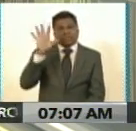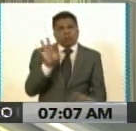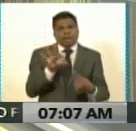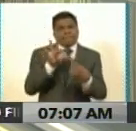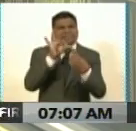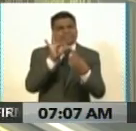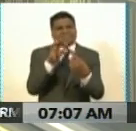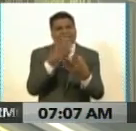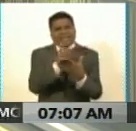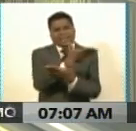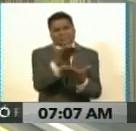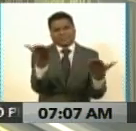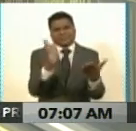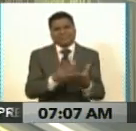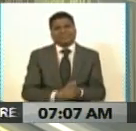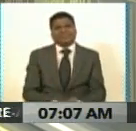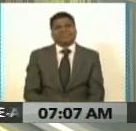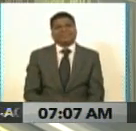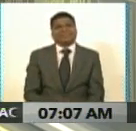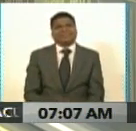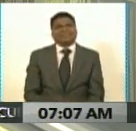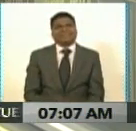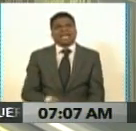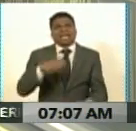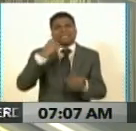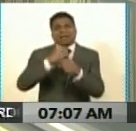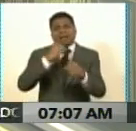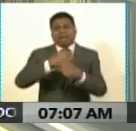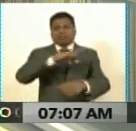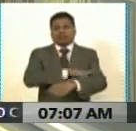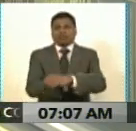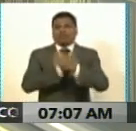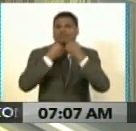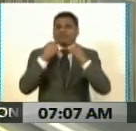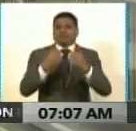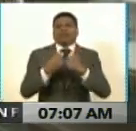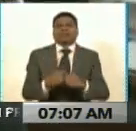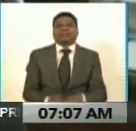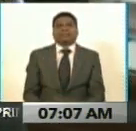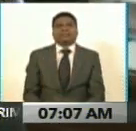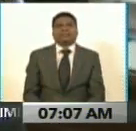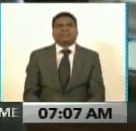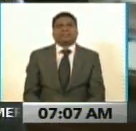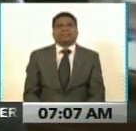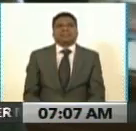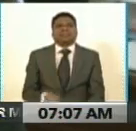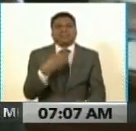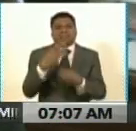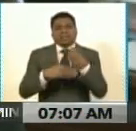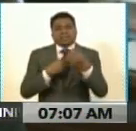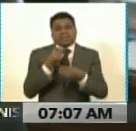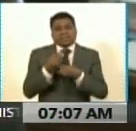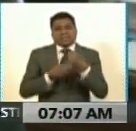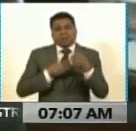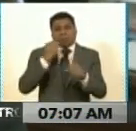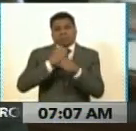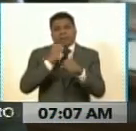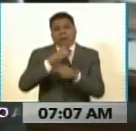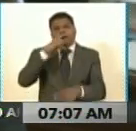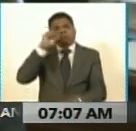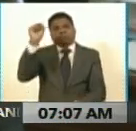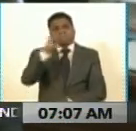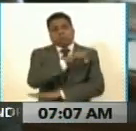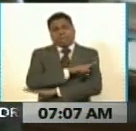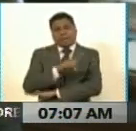cartalla aquí estamos eh trabajando muy fuerte con cumpliendo la misión del presidente Nicolás Maduro que es